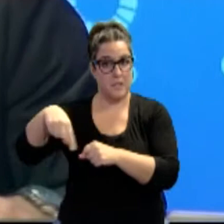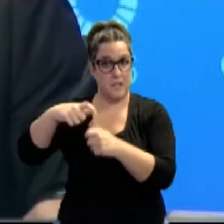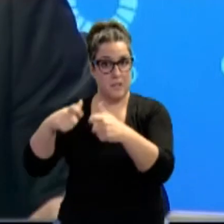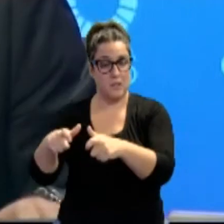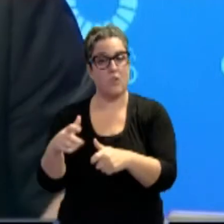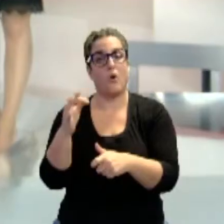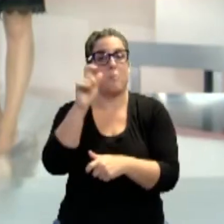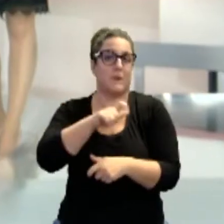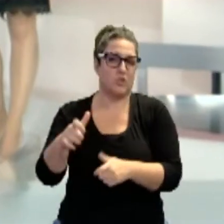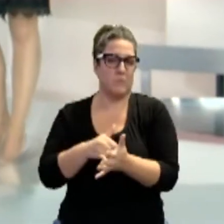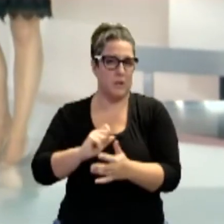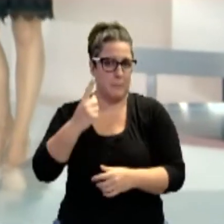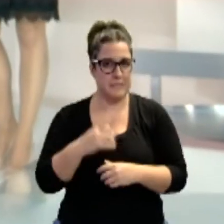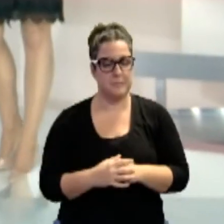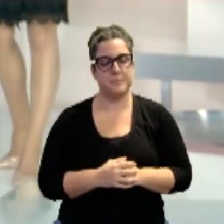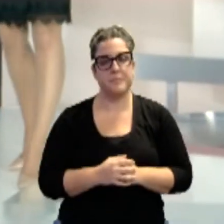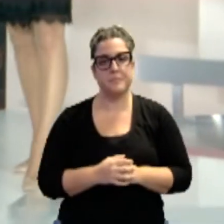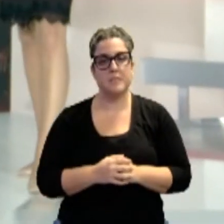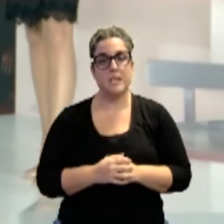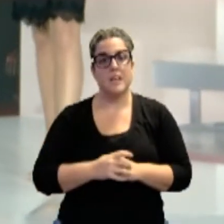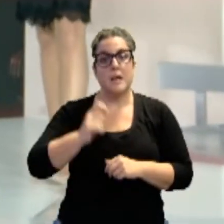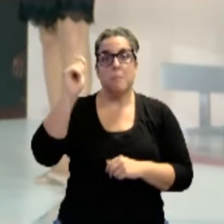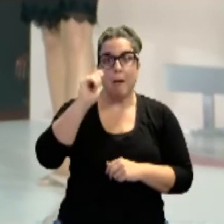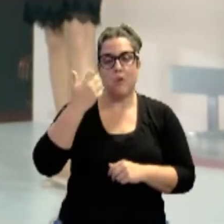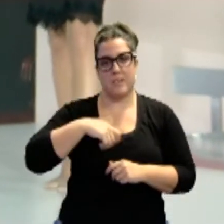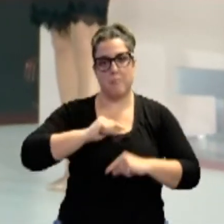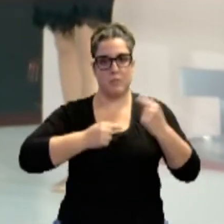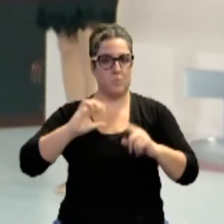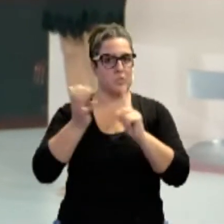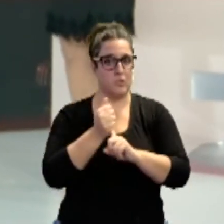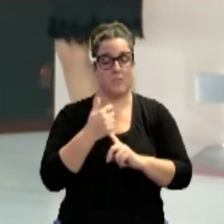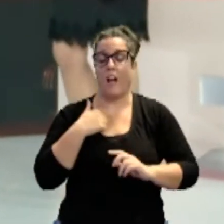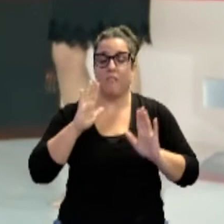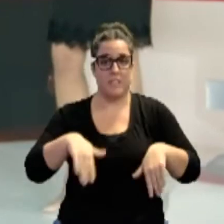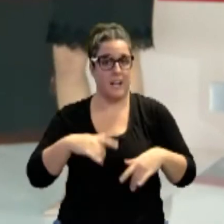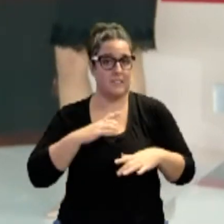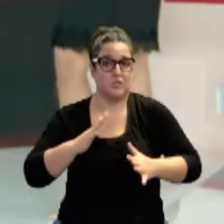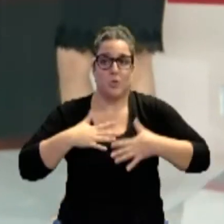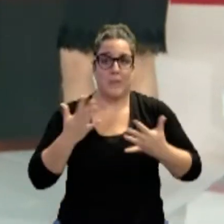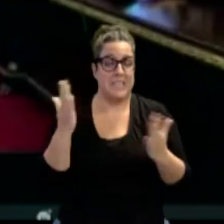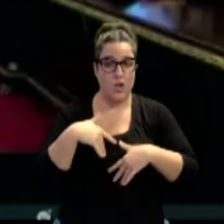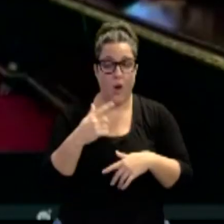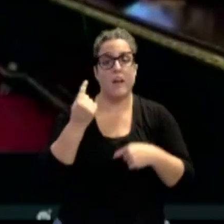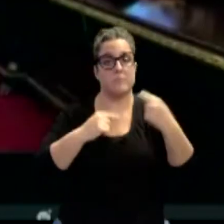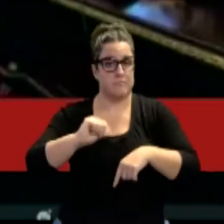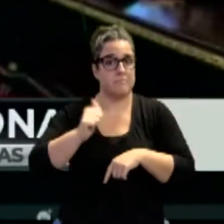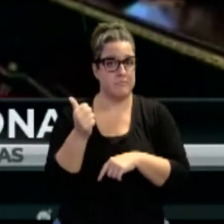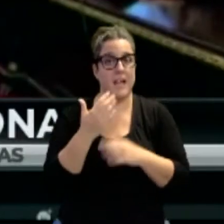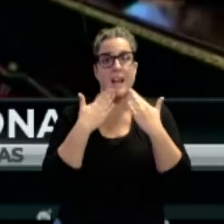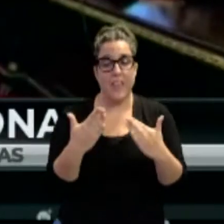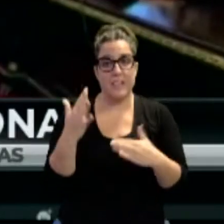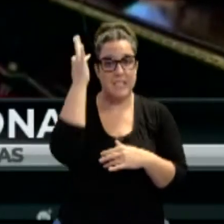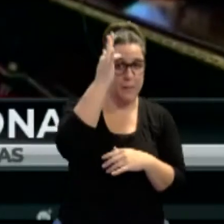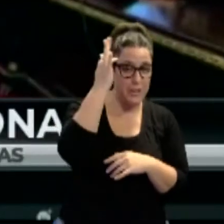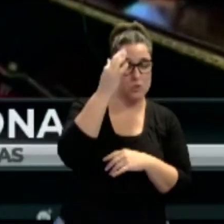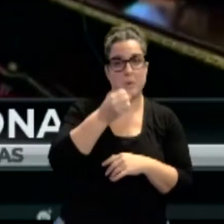más vulnerable. Y Pamplona ya tiene presupuestos, no ha habido sorpresas, ya han salido adelante las cuentas con los votos de Navarra Suma y del